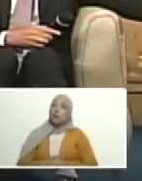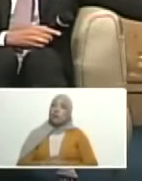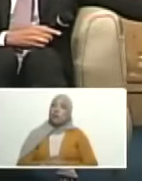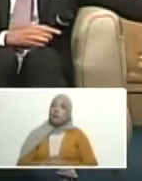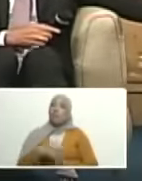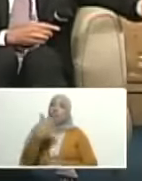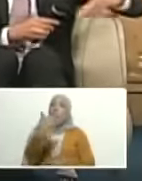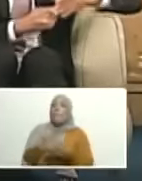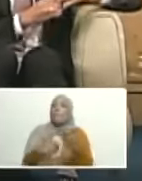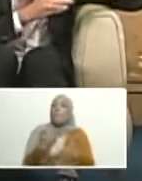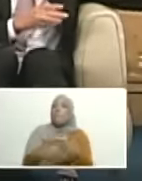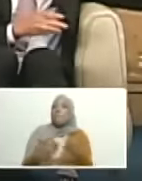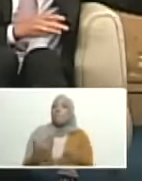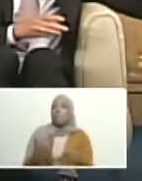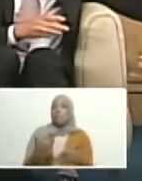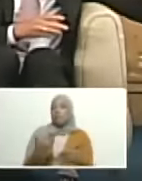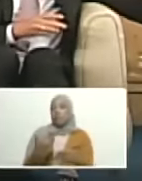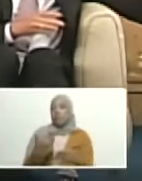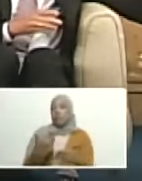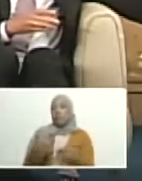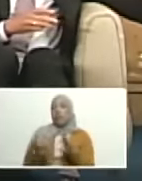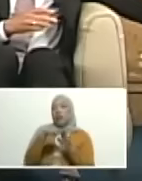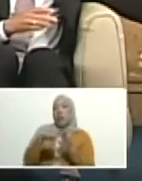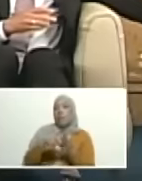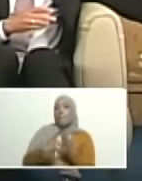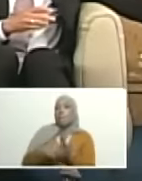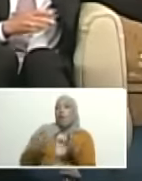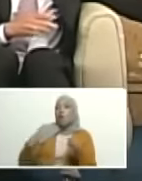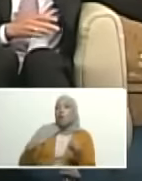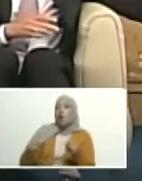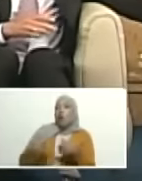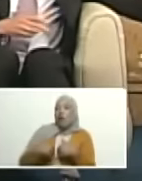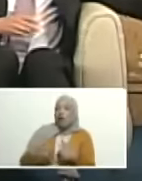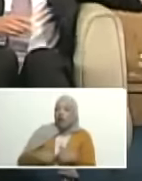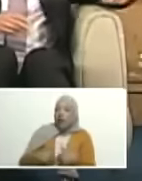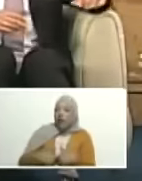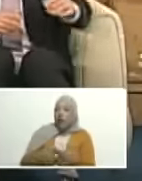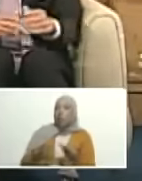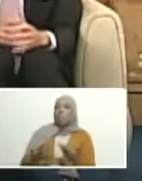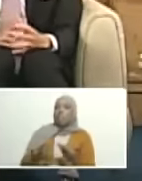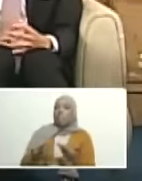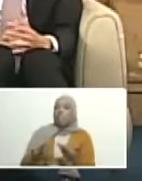Paso a paso. Tenemos que consolidarlo.